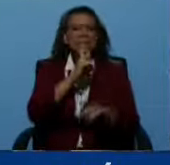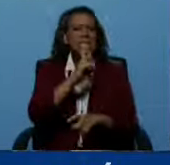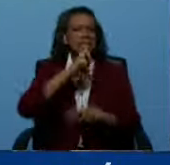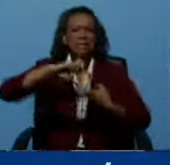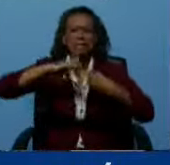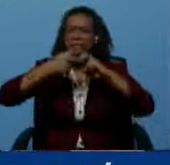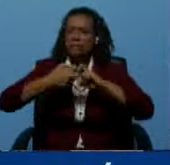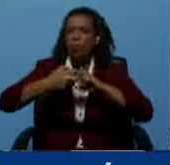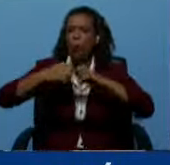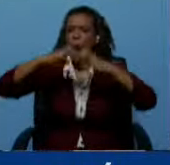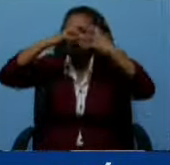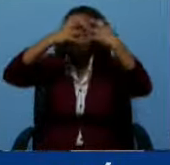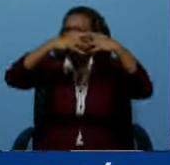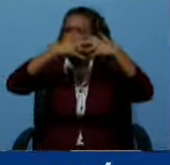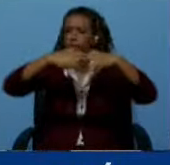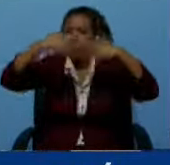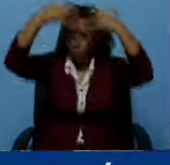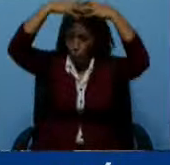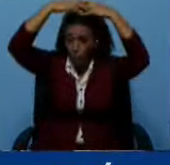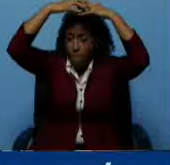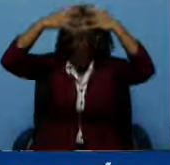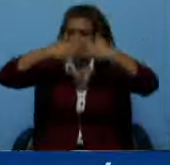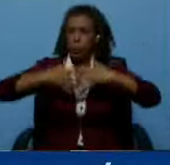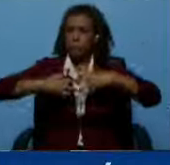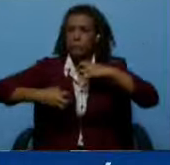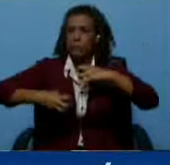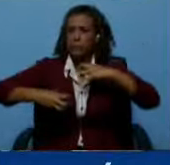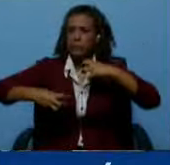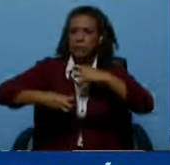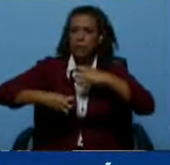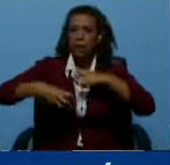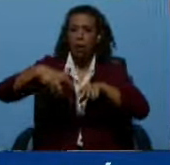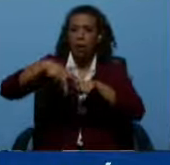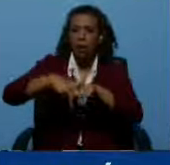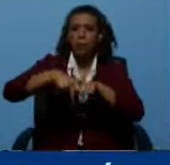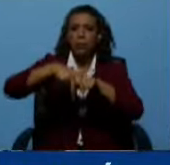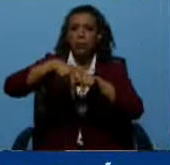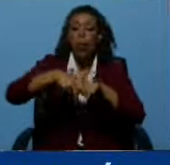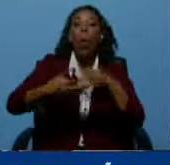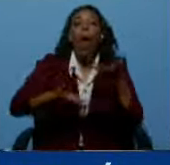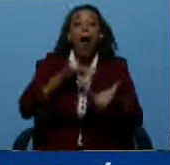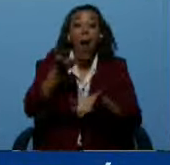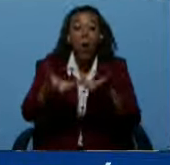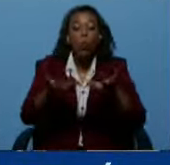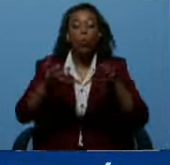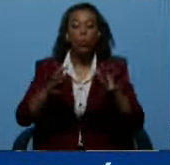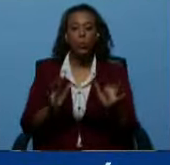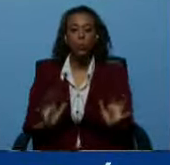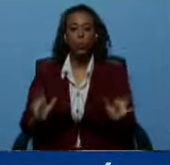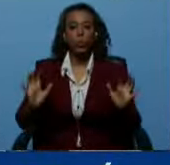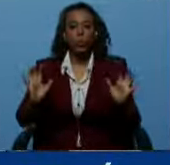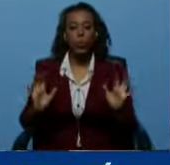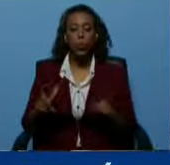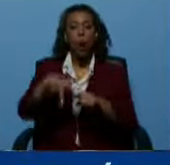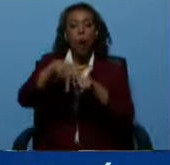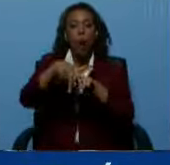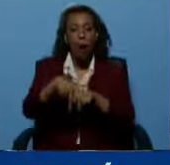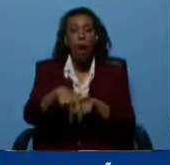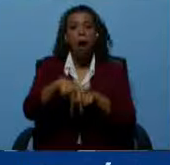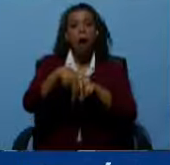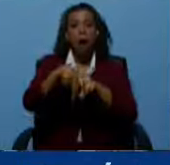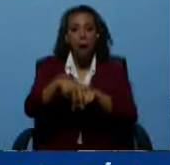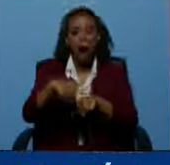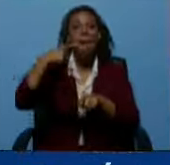de general, pues en tonos que son rígidos, utilizamos el calor, pues que es temperatura normal del animal,